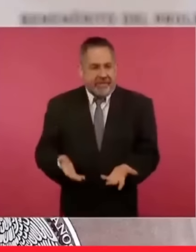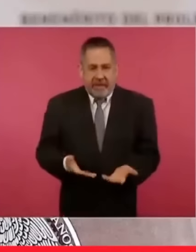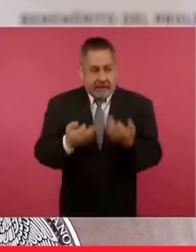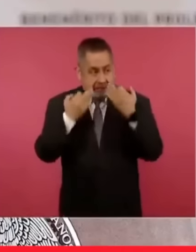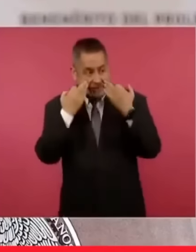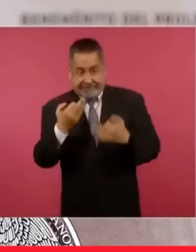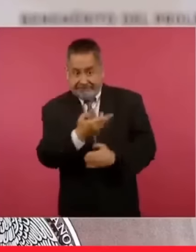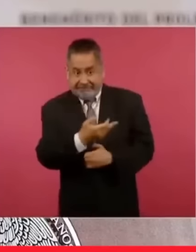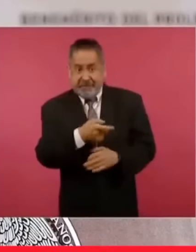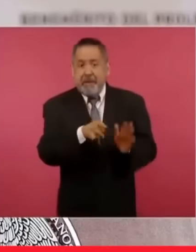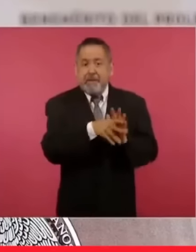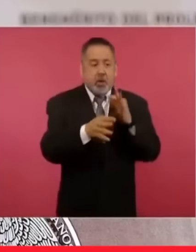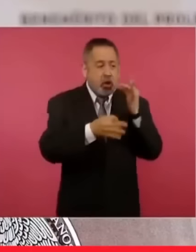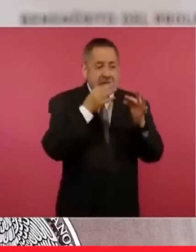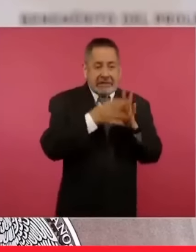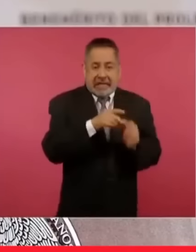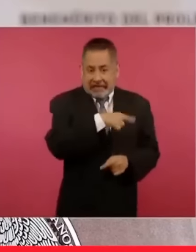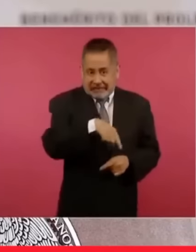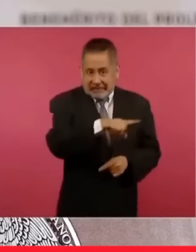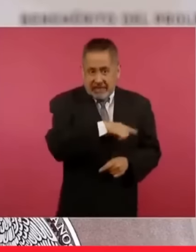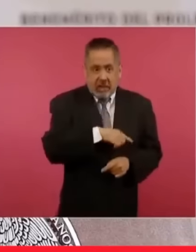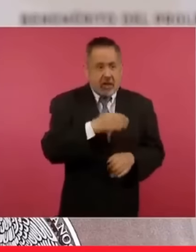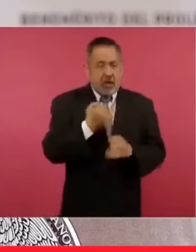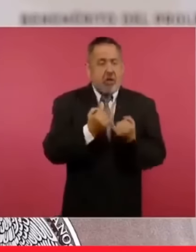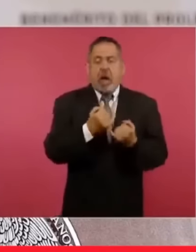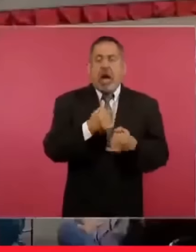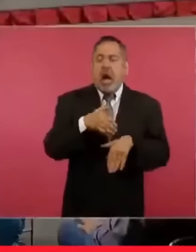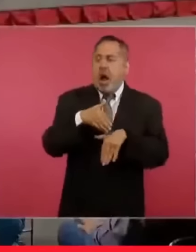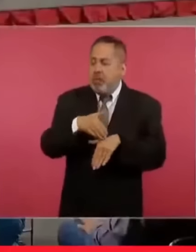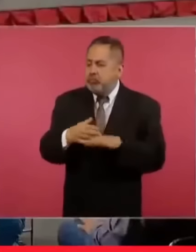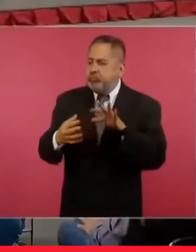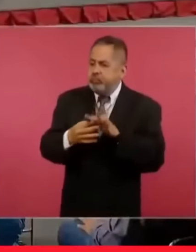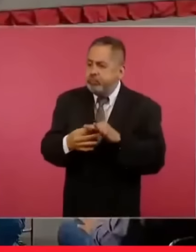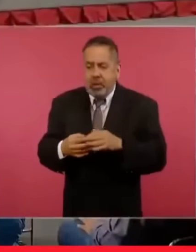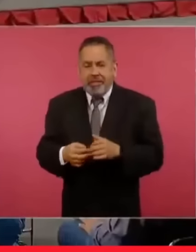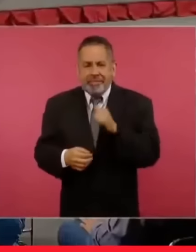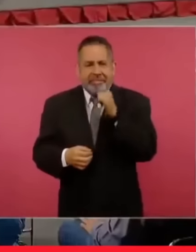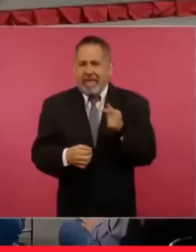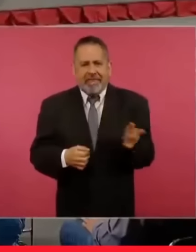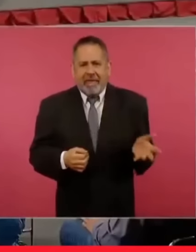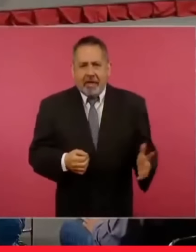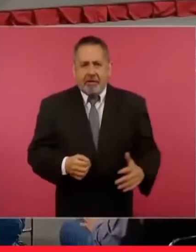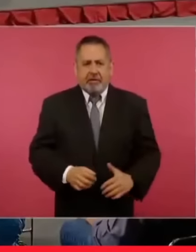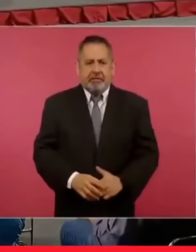los periodistas tampoco están apegados al principio de verdad. Es cuanto, señor presidente. Muchas gracias.